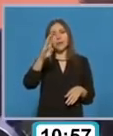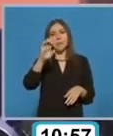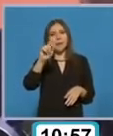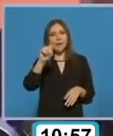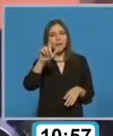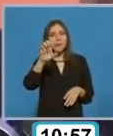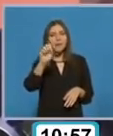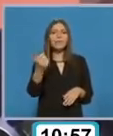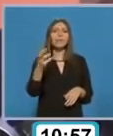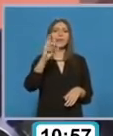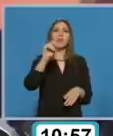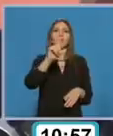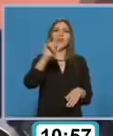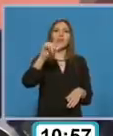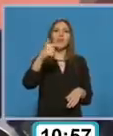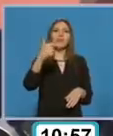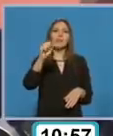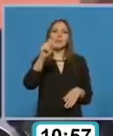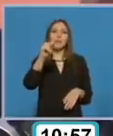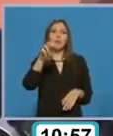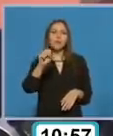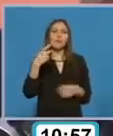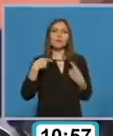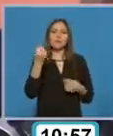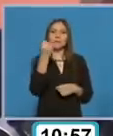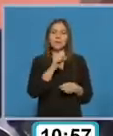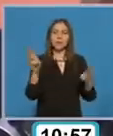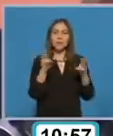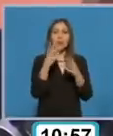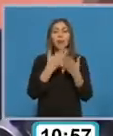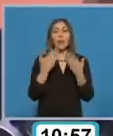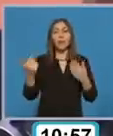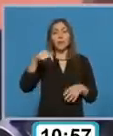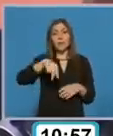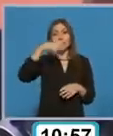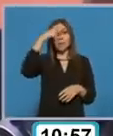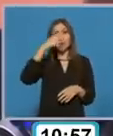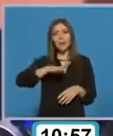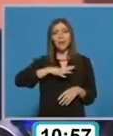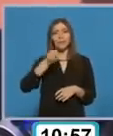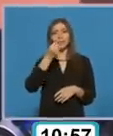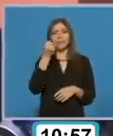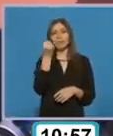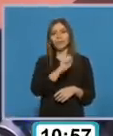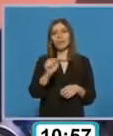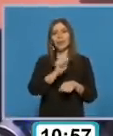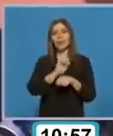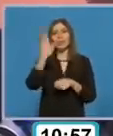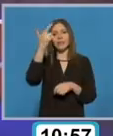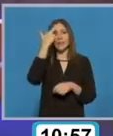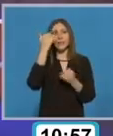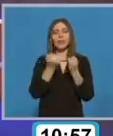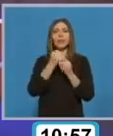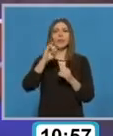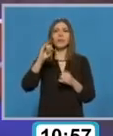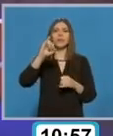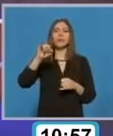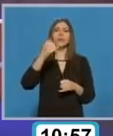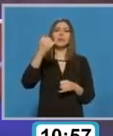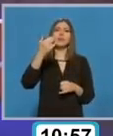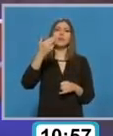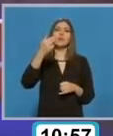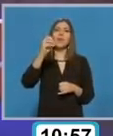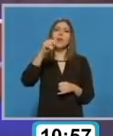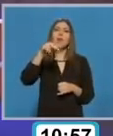Rolling Stones, bueno, grandes de la música. Y la verdad, pues en México hay grandes artistas que recordamos como Johnny Laboriel, Angélica